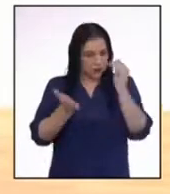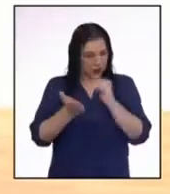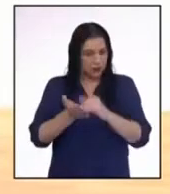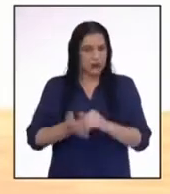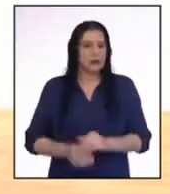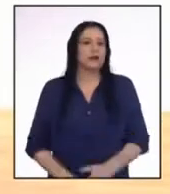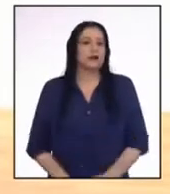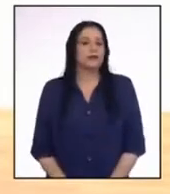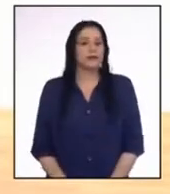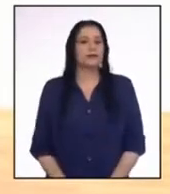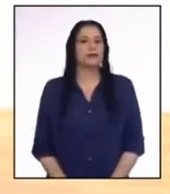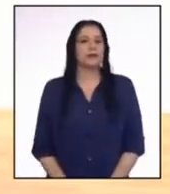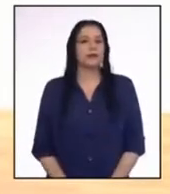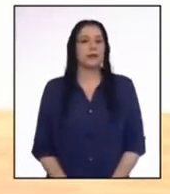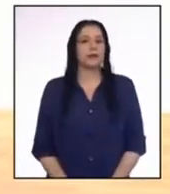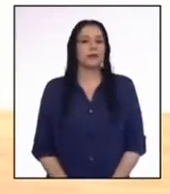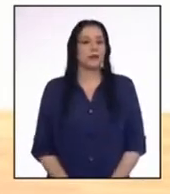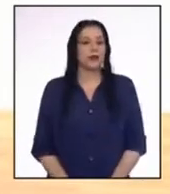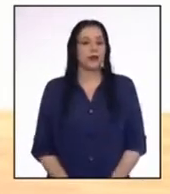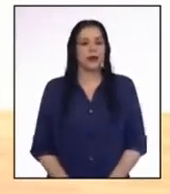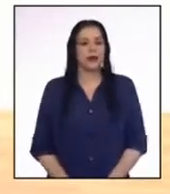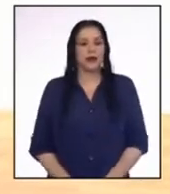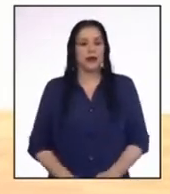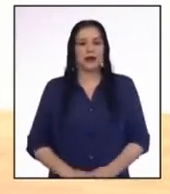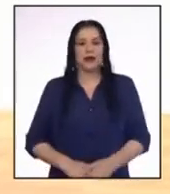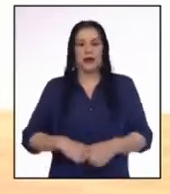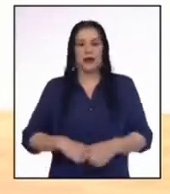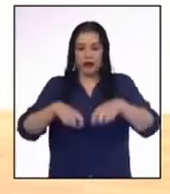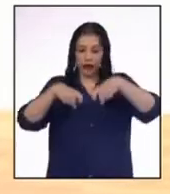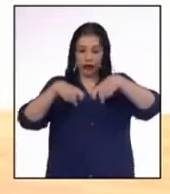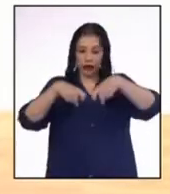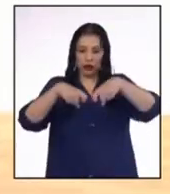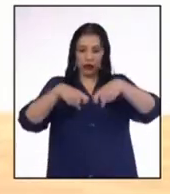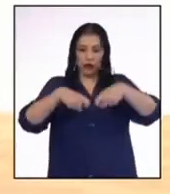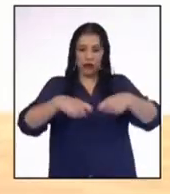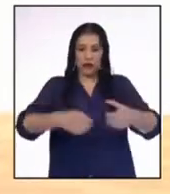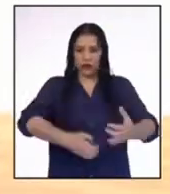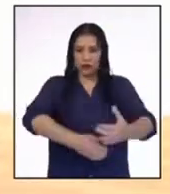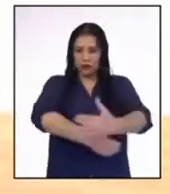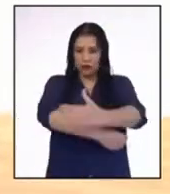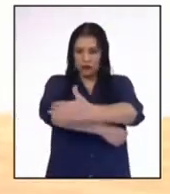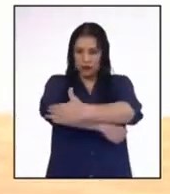Volvemos, abrazamos nuestra rodilla,